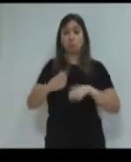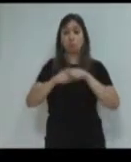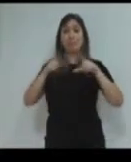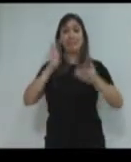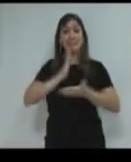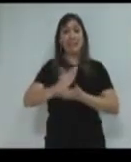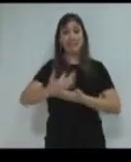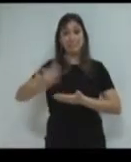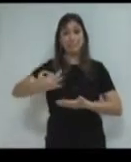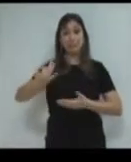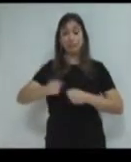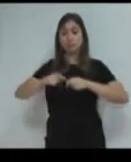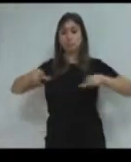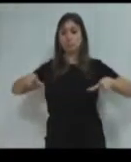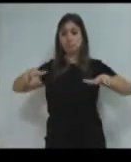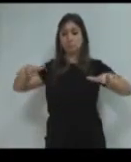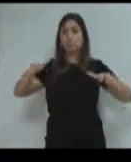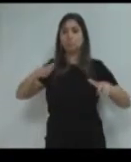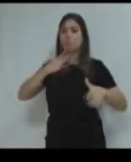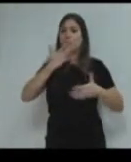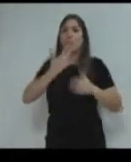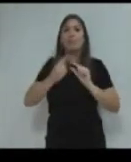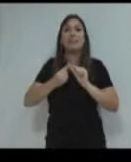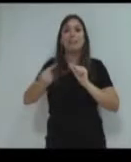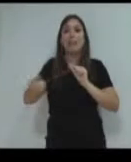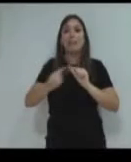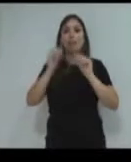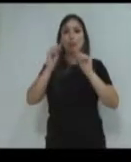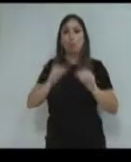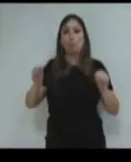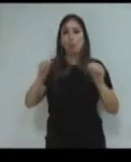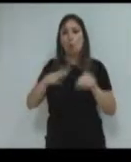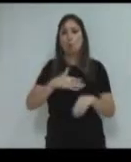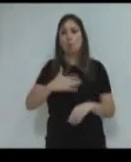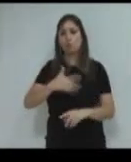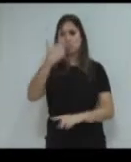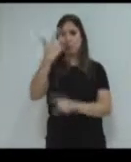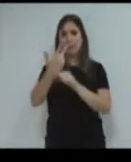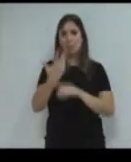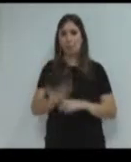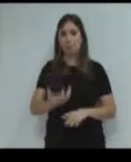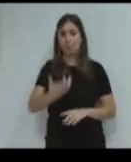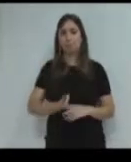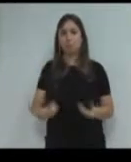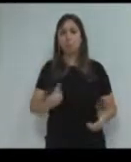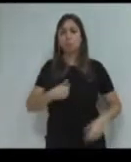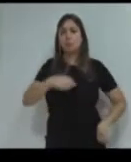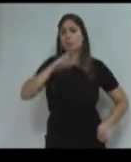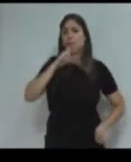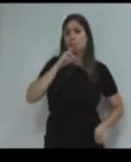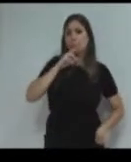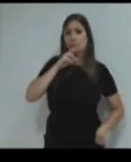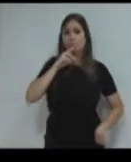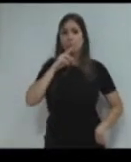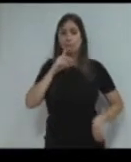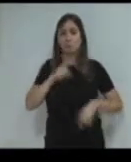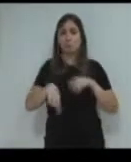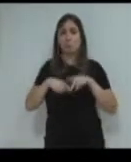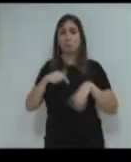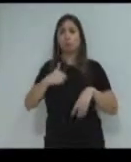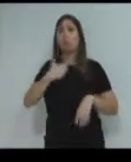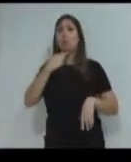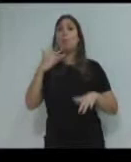ejemplo, de teleformación. Si es grabada en vídeo, pues el profesor estará hablando, a lo mejor se verán las pantallas de